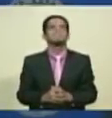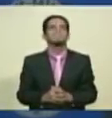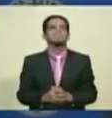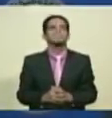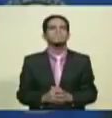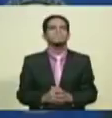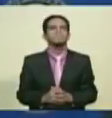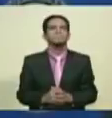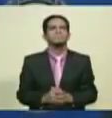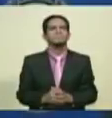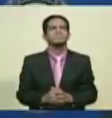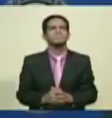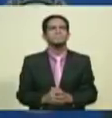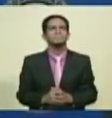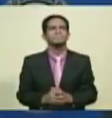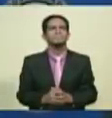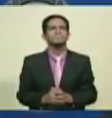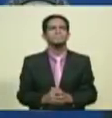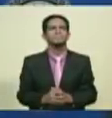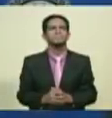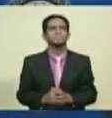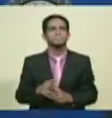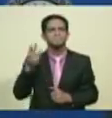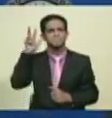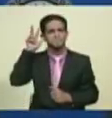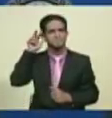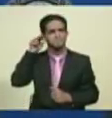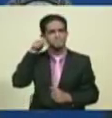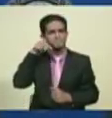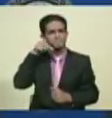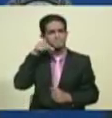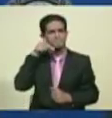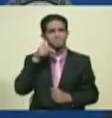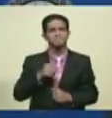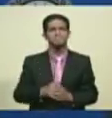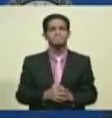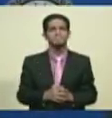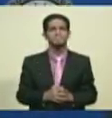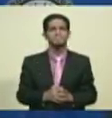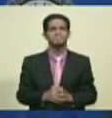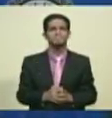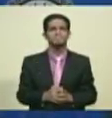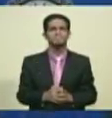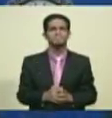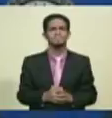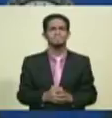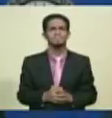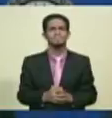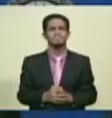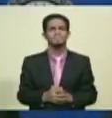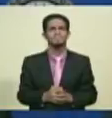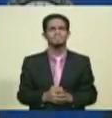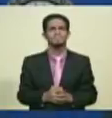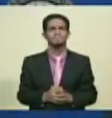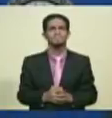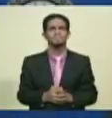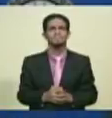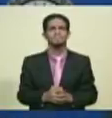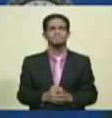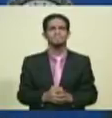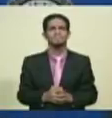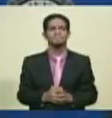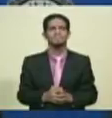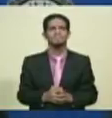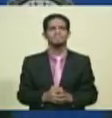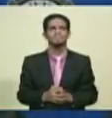OEA porque su gobierno no había sido legítimamente escogido y que por tanto no podía salir del organismo de una